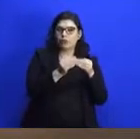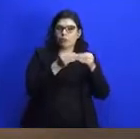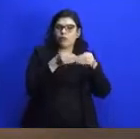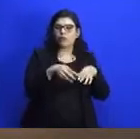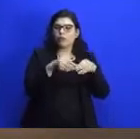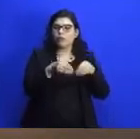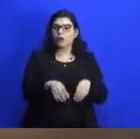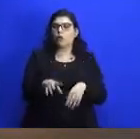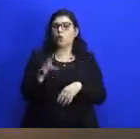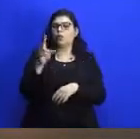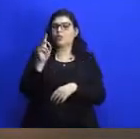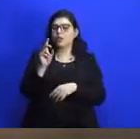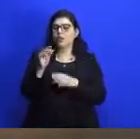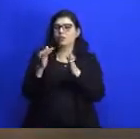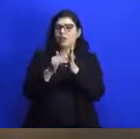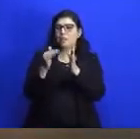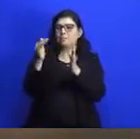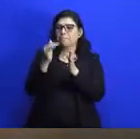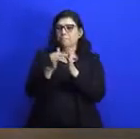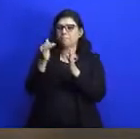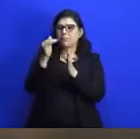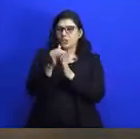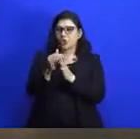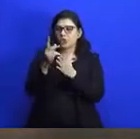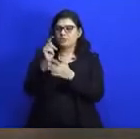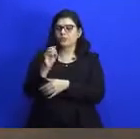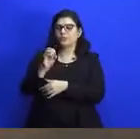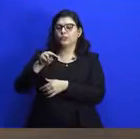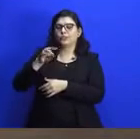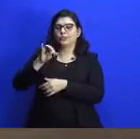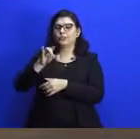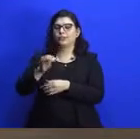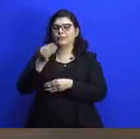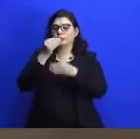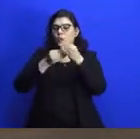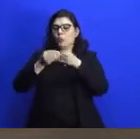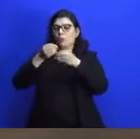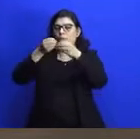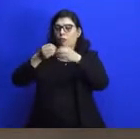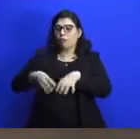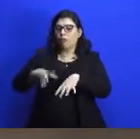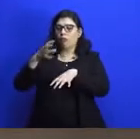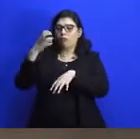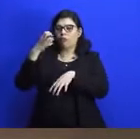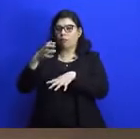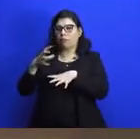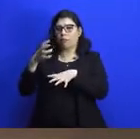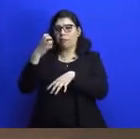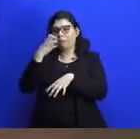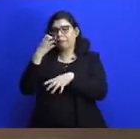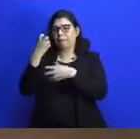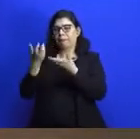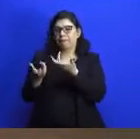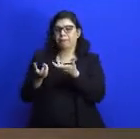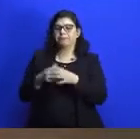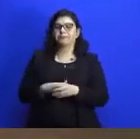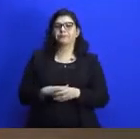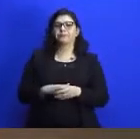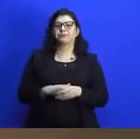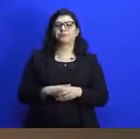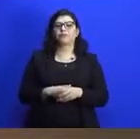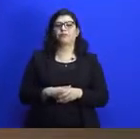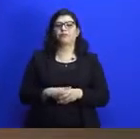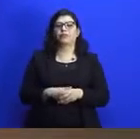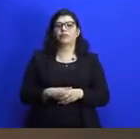que anualmente terminan en la basura, mientras 28 millones de mexicanos viven en inseguridad alimentaria. Gracias a más